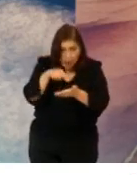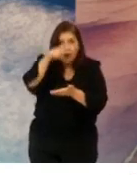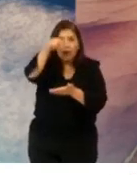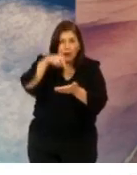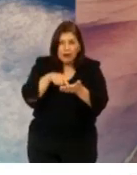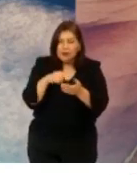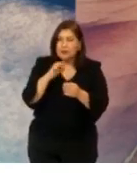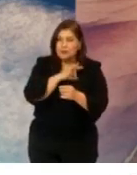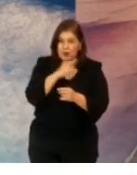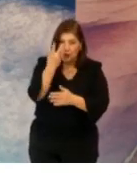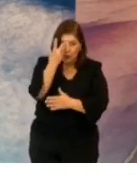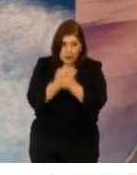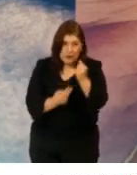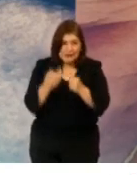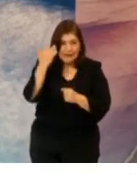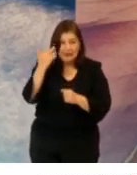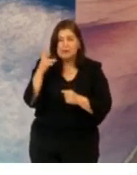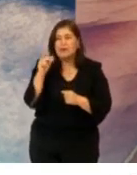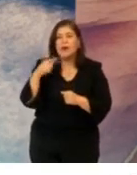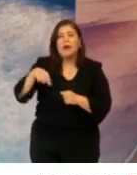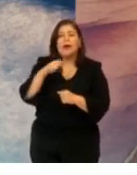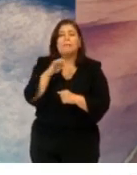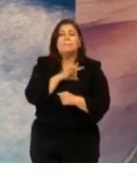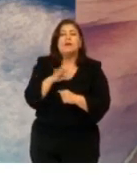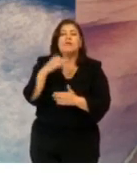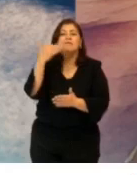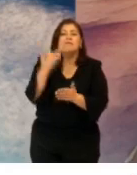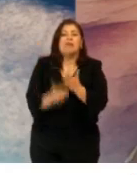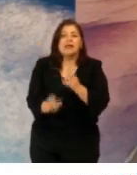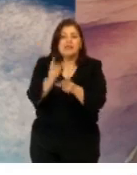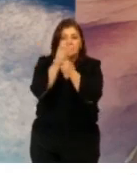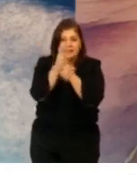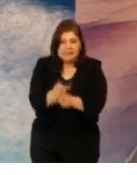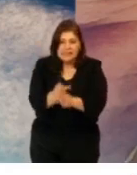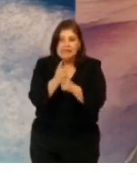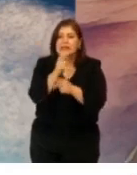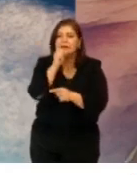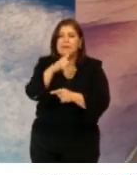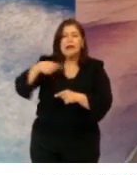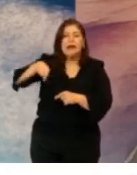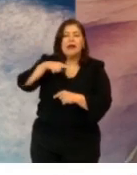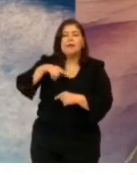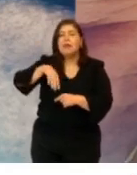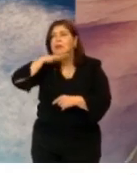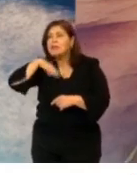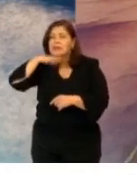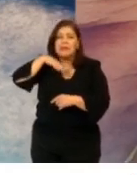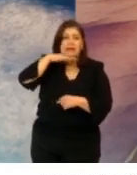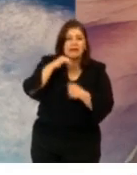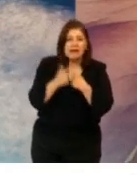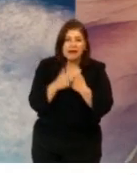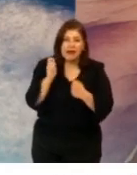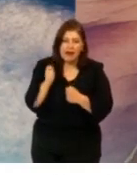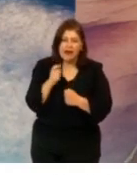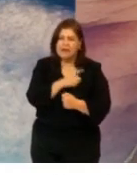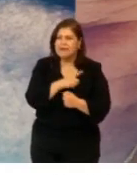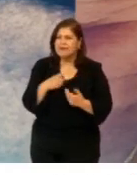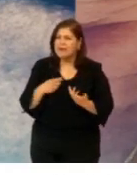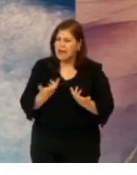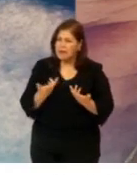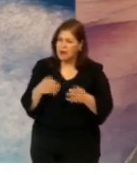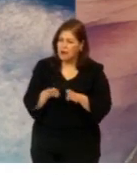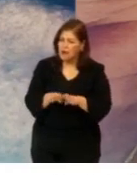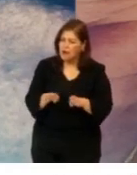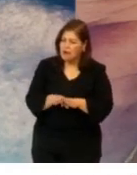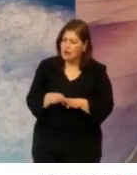Pero nos hemos vuelto impacientes y distraídos. No hay manera de activarnos como